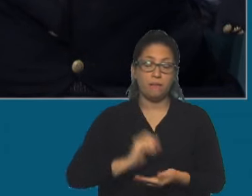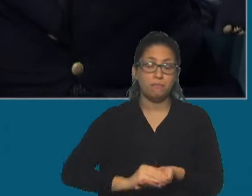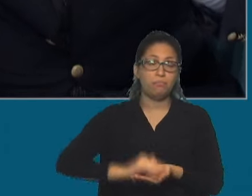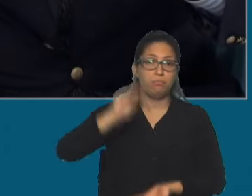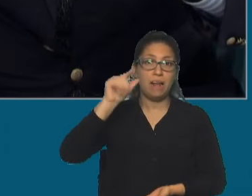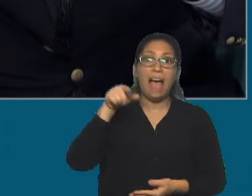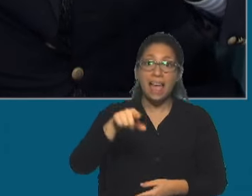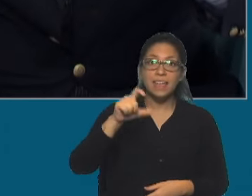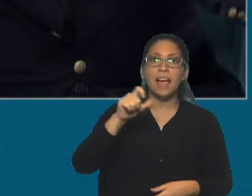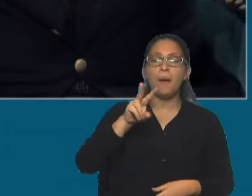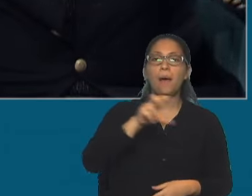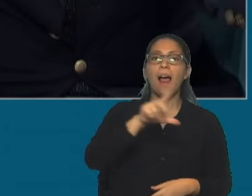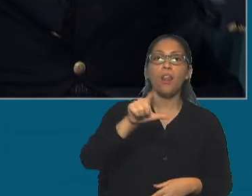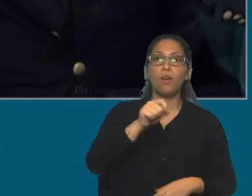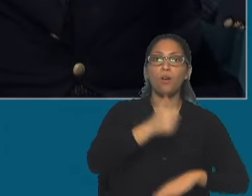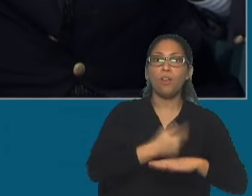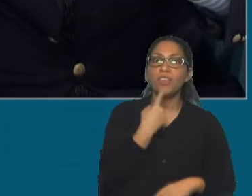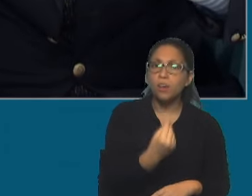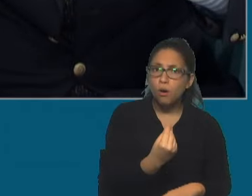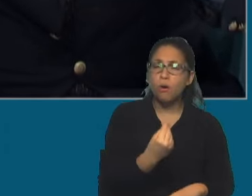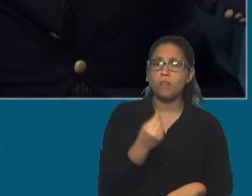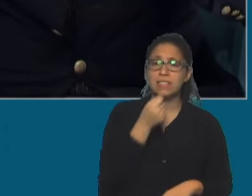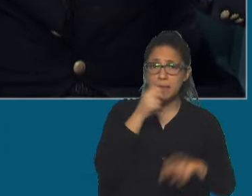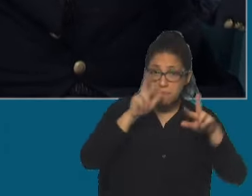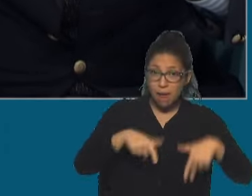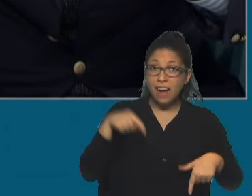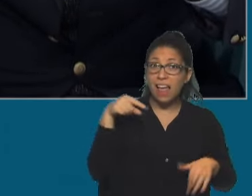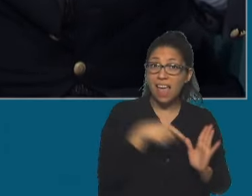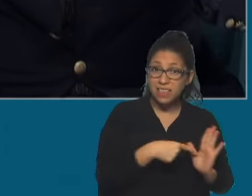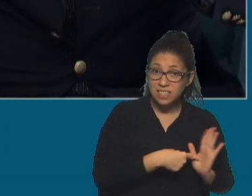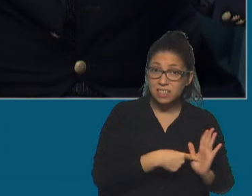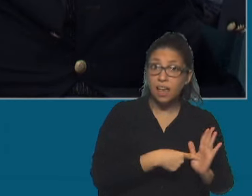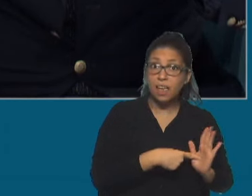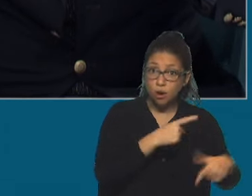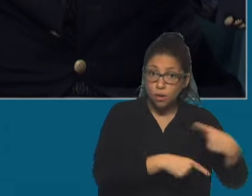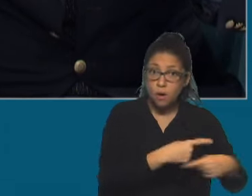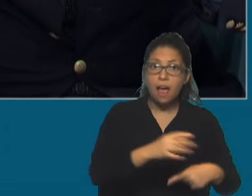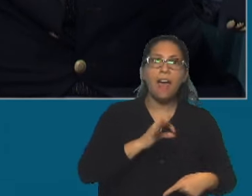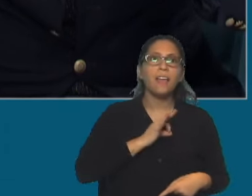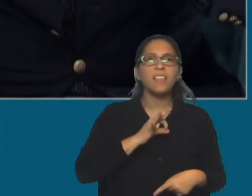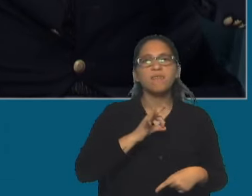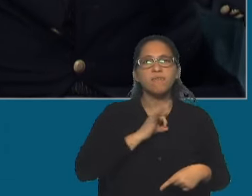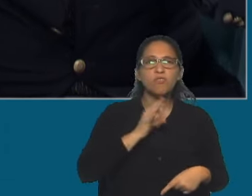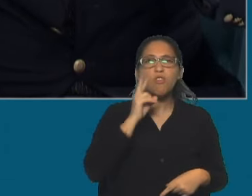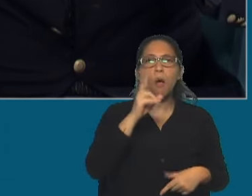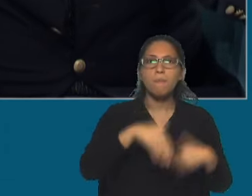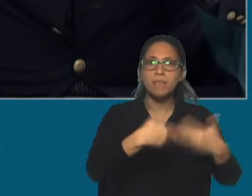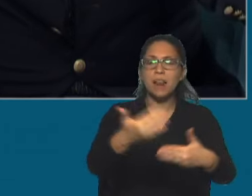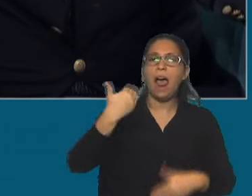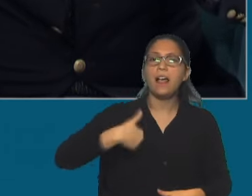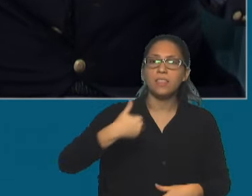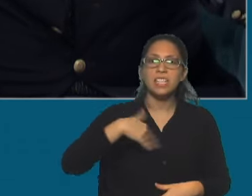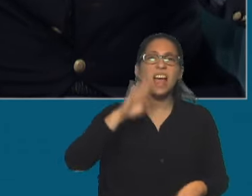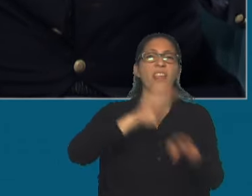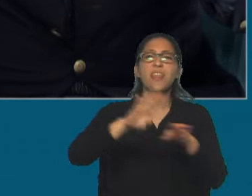momento Cavallo dice, con este plan, la Argentina en el año 2000 tendrá la deuda como